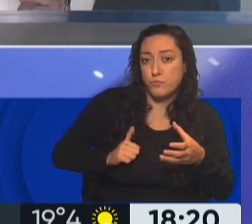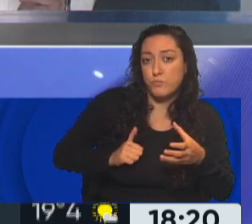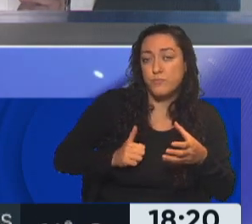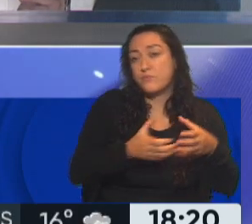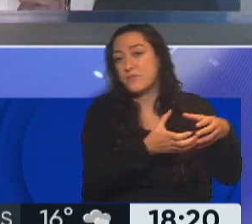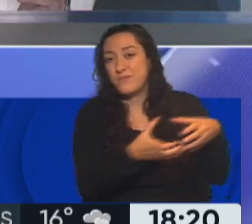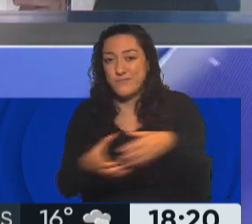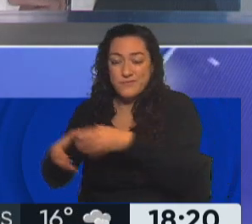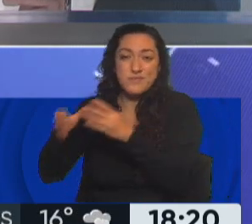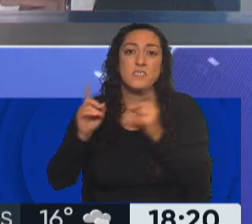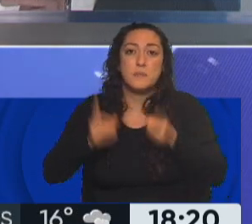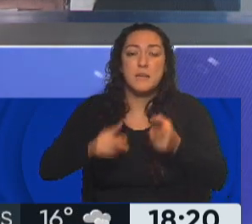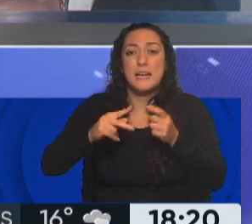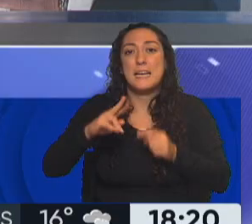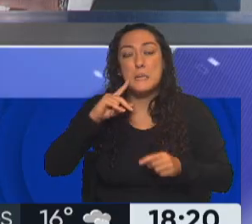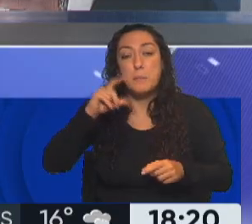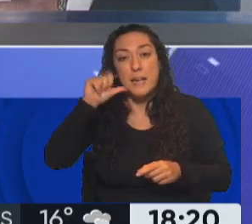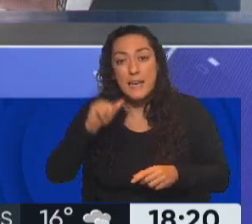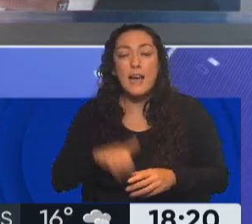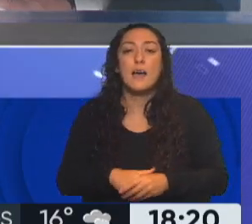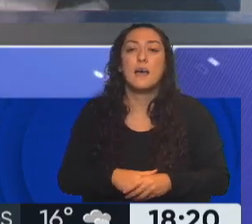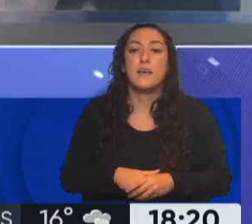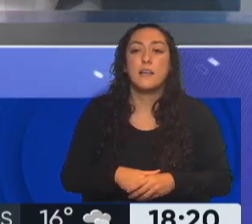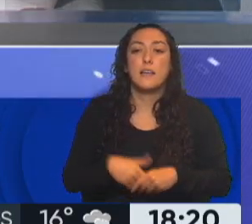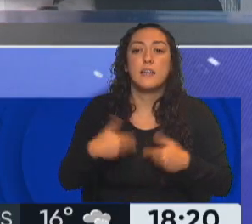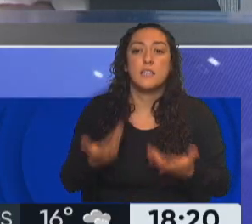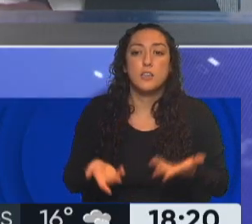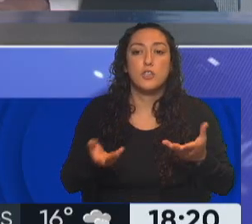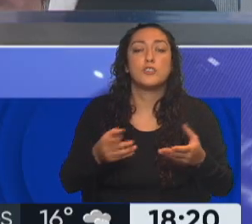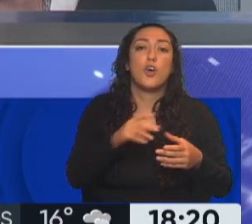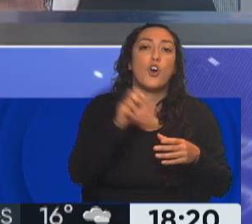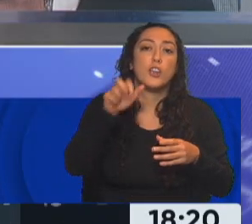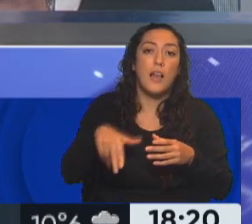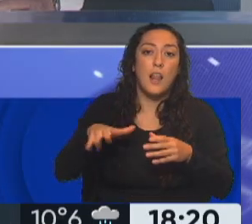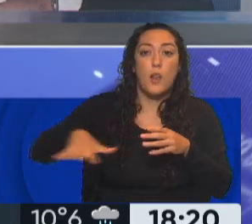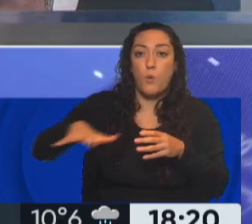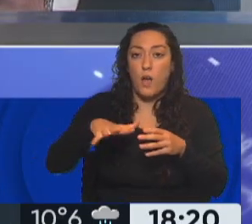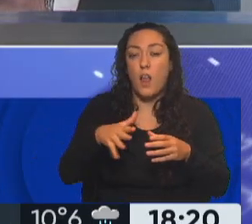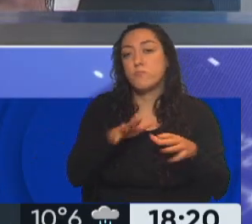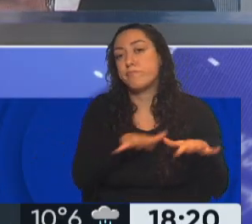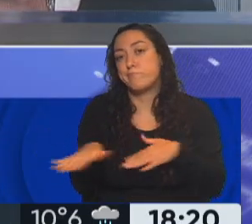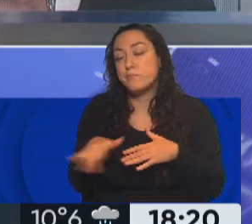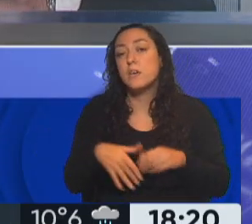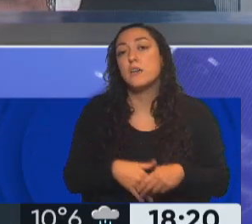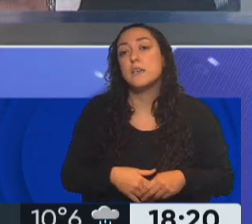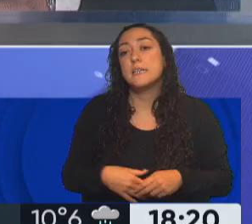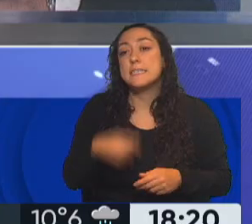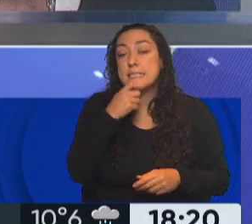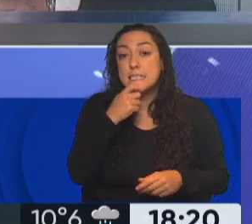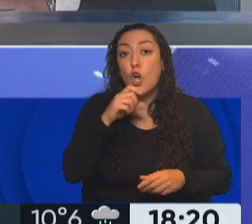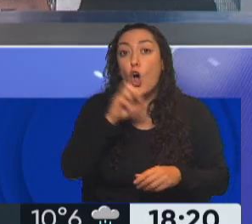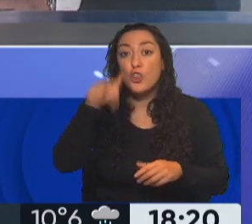incluso la península de Crimea. Y la geografía marchar hacia la estructura de la OTAN. La pregunta que yo me hago aquí es que si la